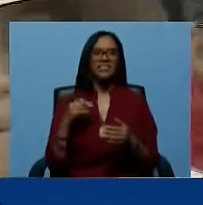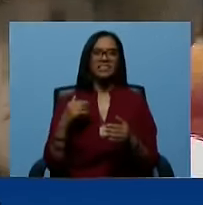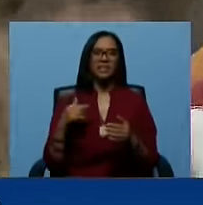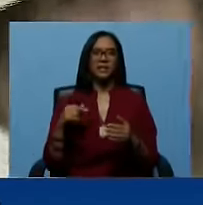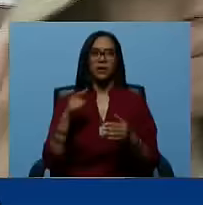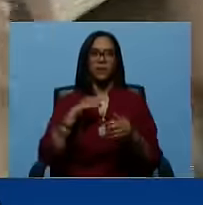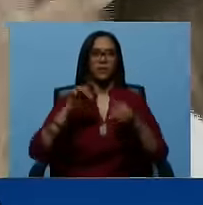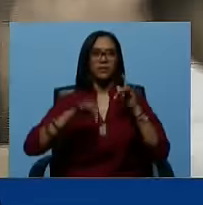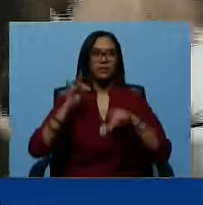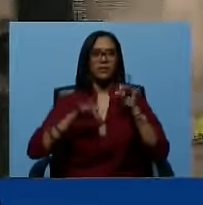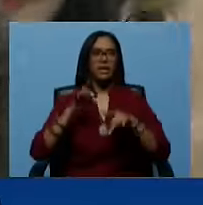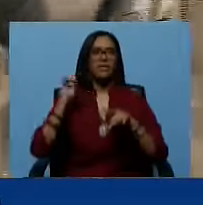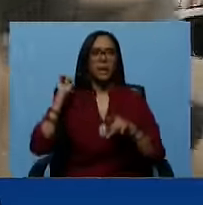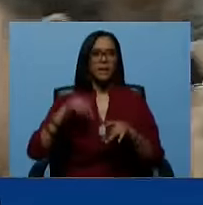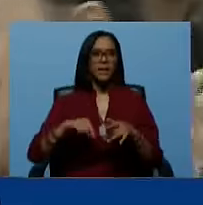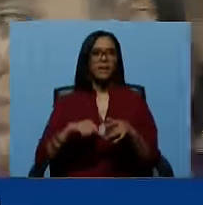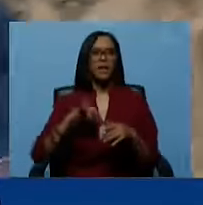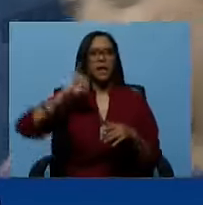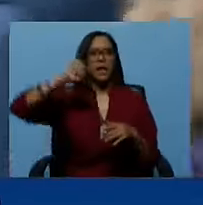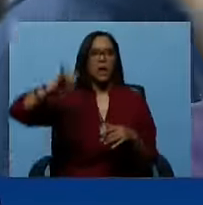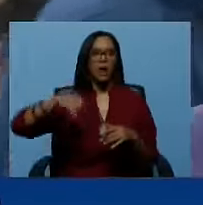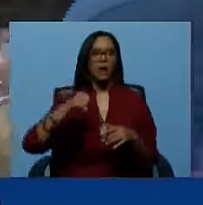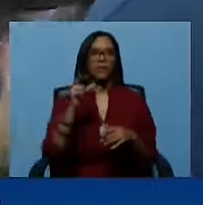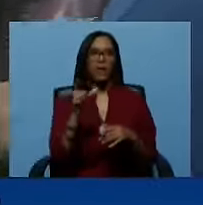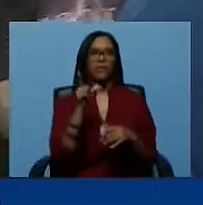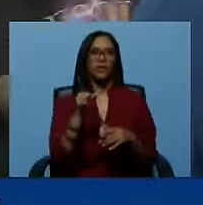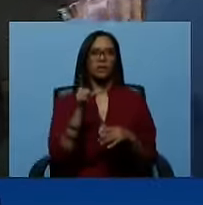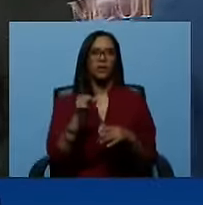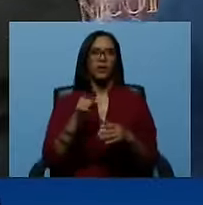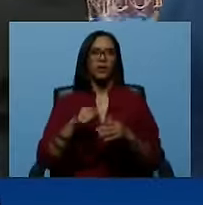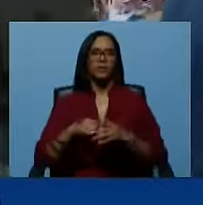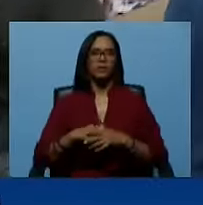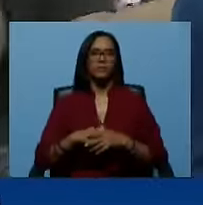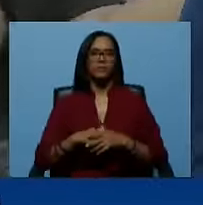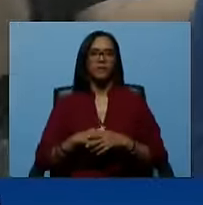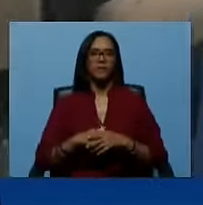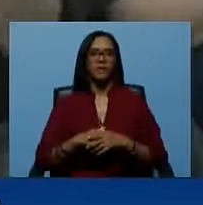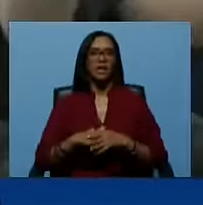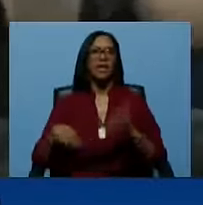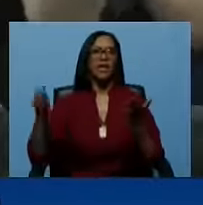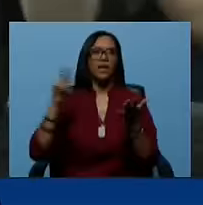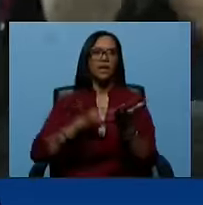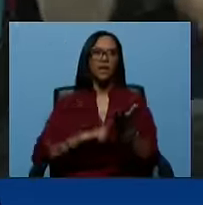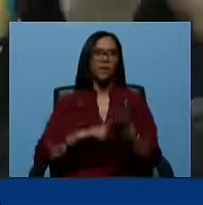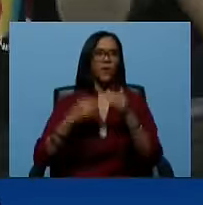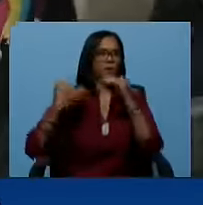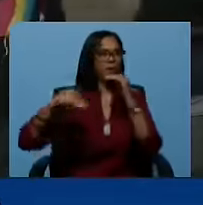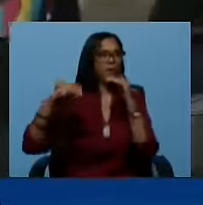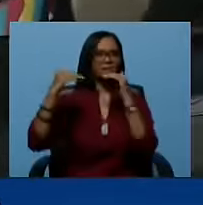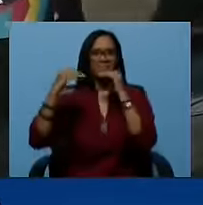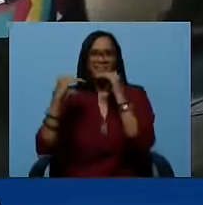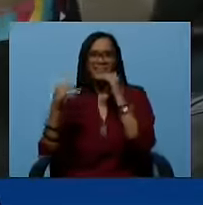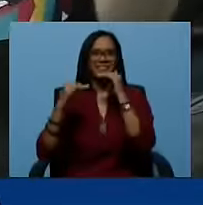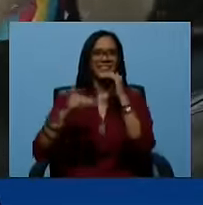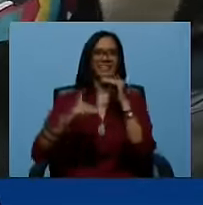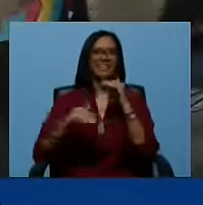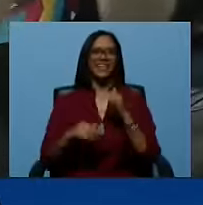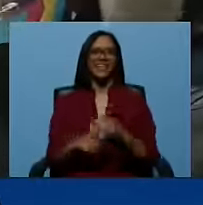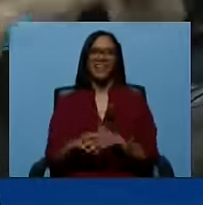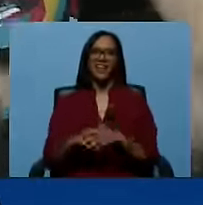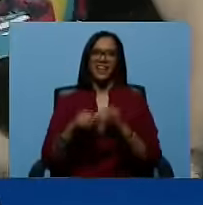secretaria general también de la JPSUV y volvió al rap. Ahora está en el